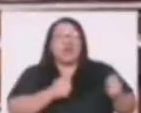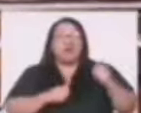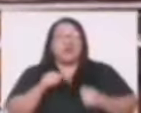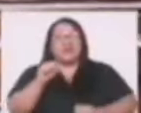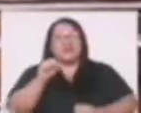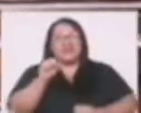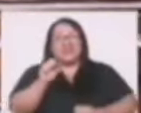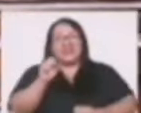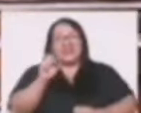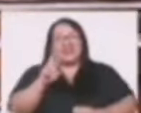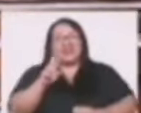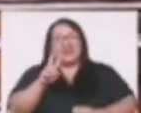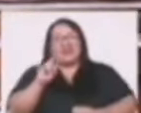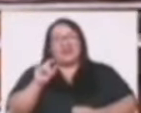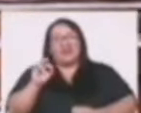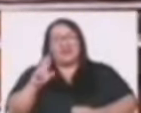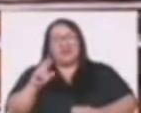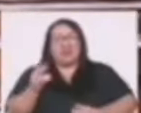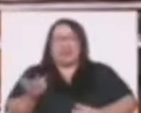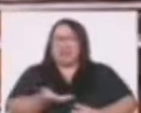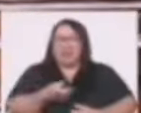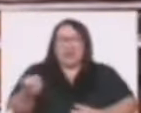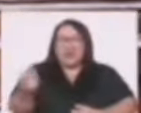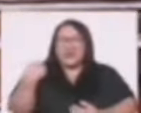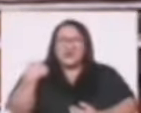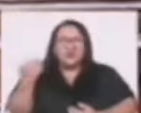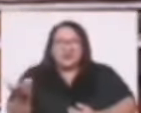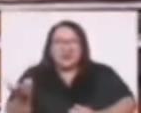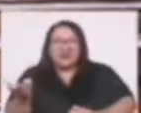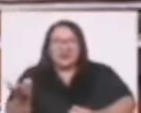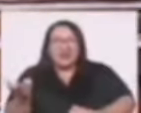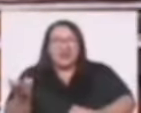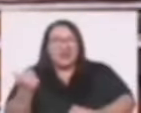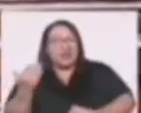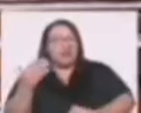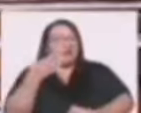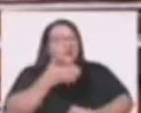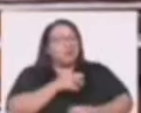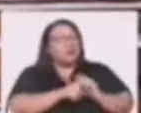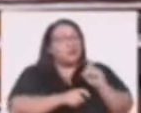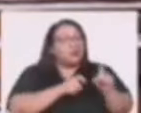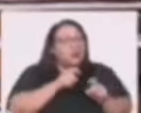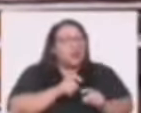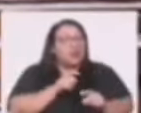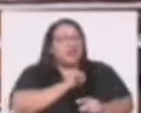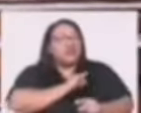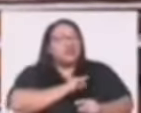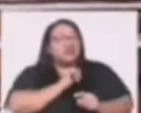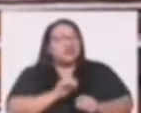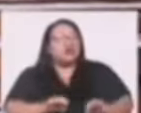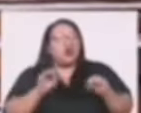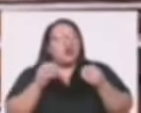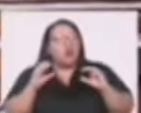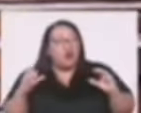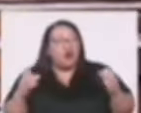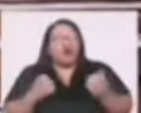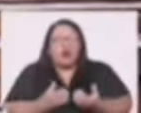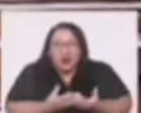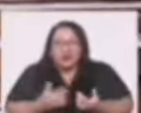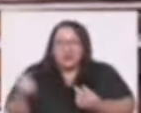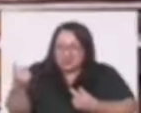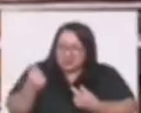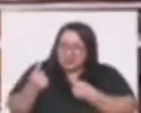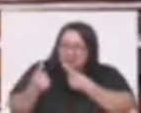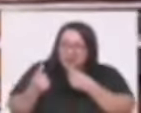como Servir, cuando lo más lógico, lo más real, como ellos mismos lo han dicho, es acudir a hacer las consultas a las instituciones como el Congreso de la